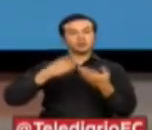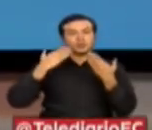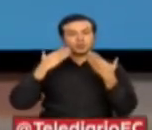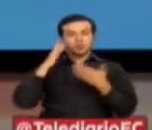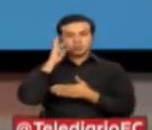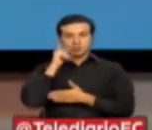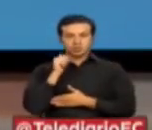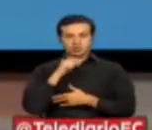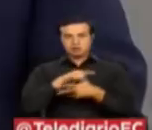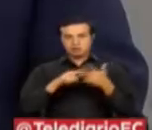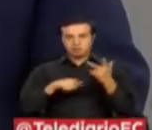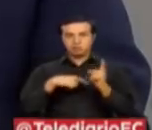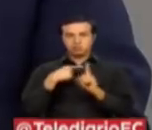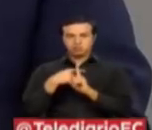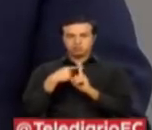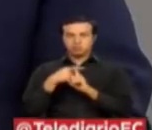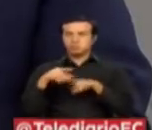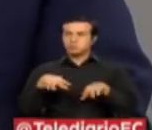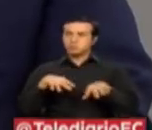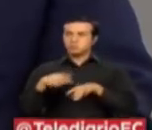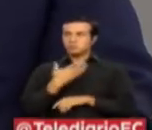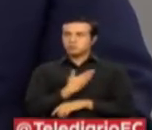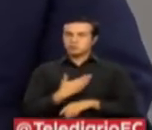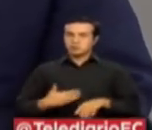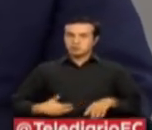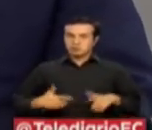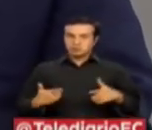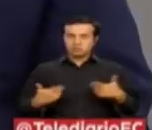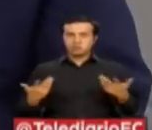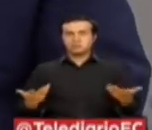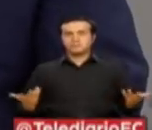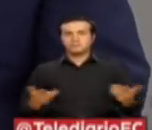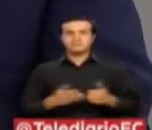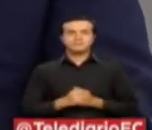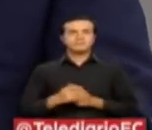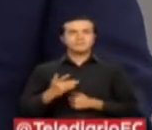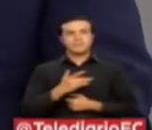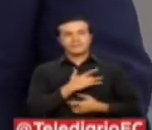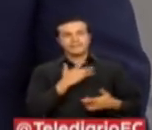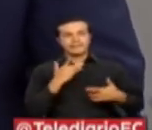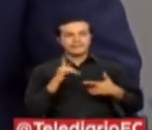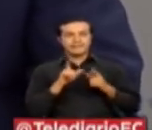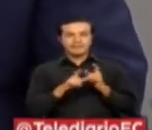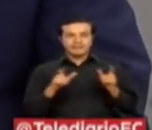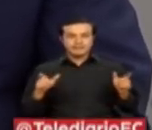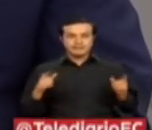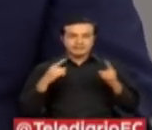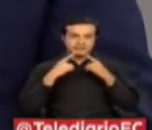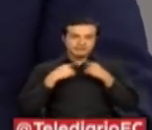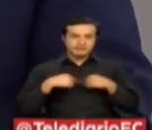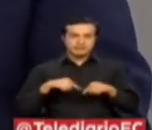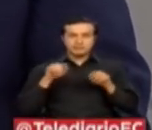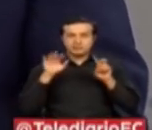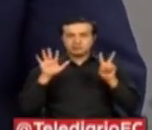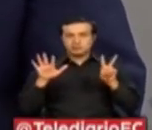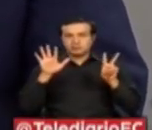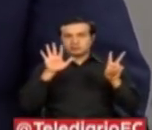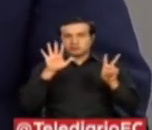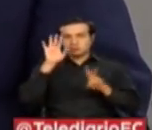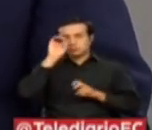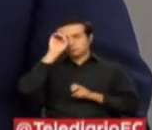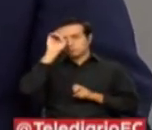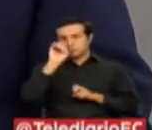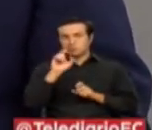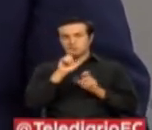y Cuenca. Ahora, ¿cómo conectar una cosa con la otra? Quiero decir, el estado de ánimo de la población dice que el